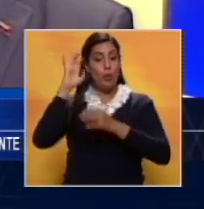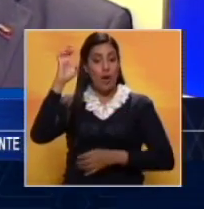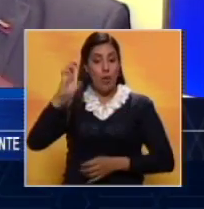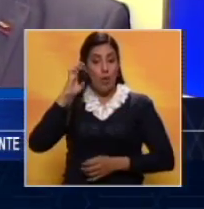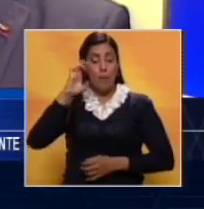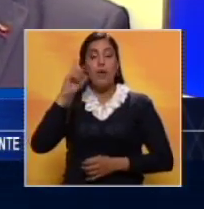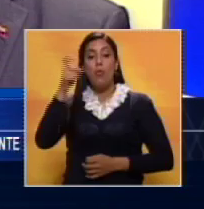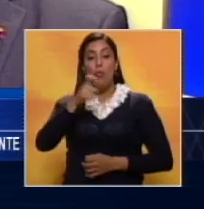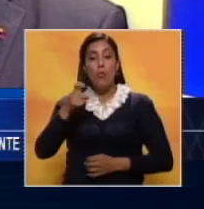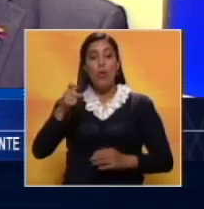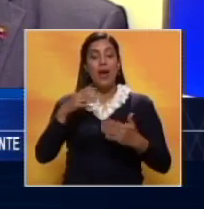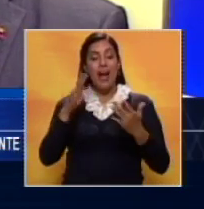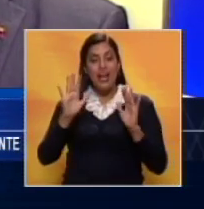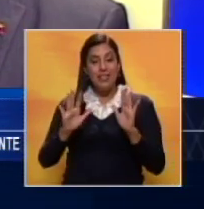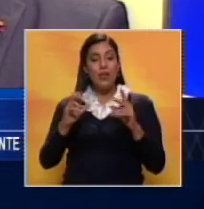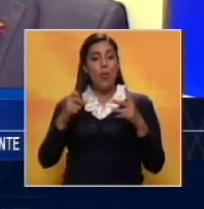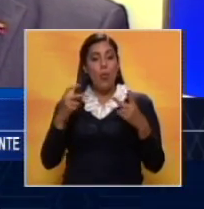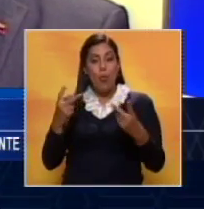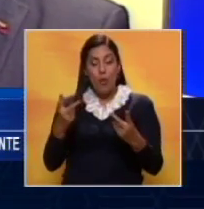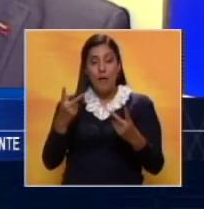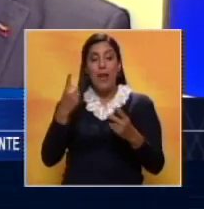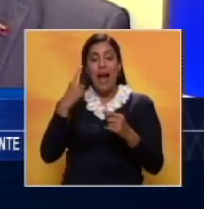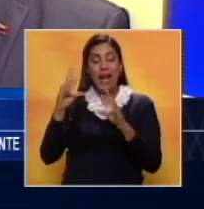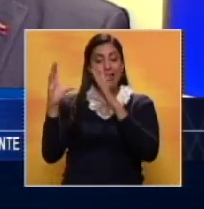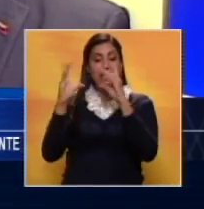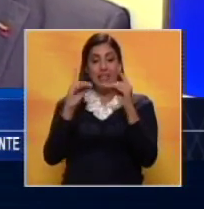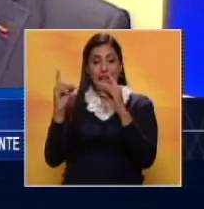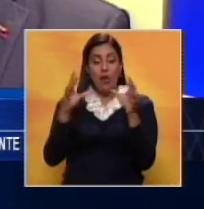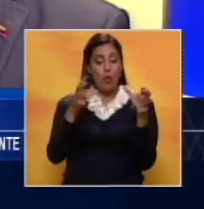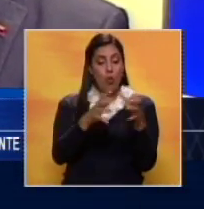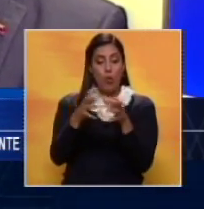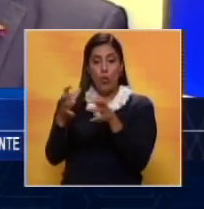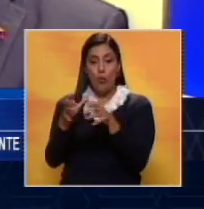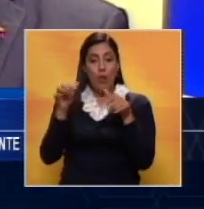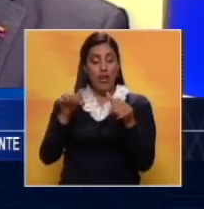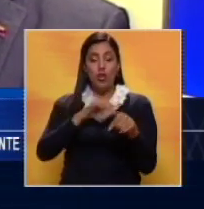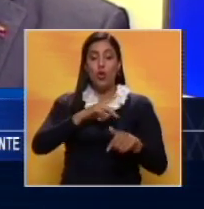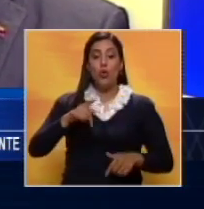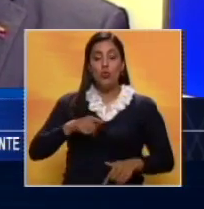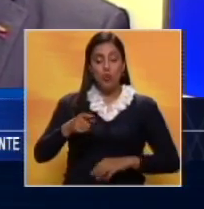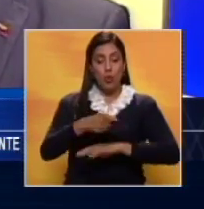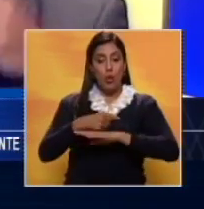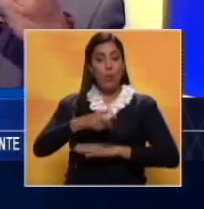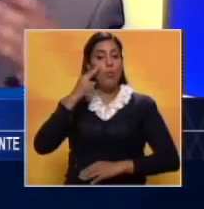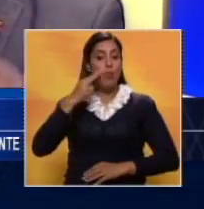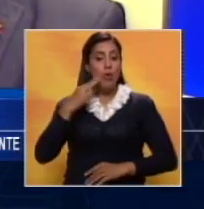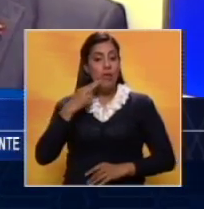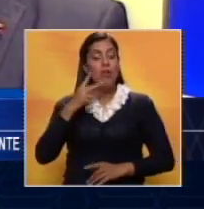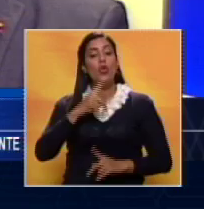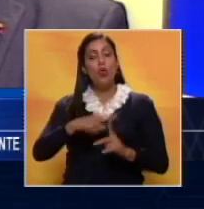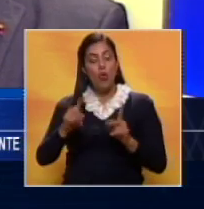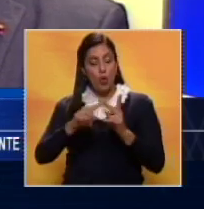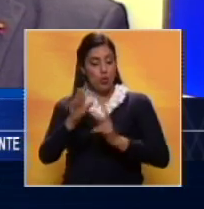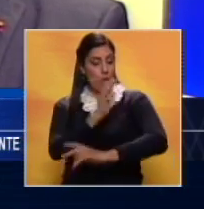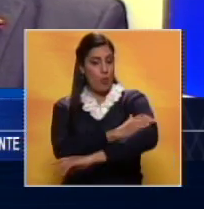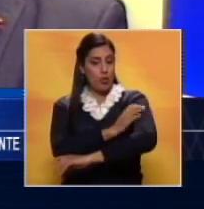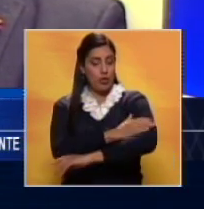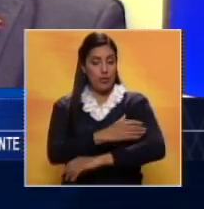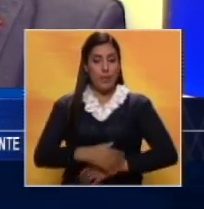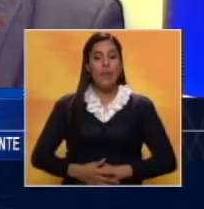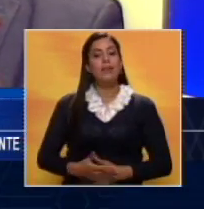Europea, que buscan es precisamente que haya un diálogo entre las partes aquí, entre nosotros como gobierno bolivariano y la